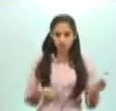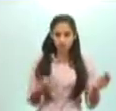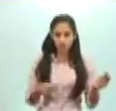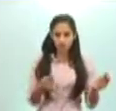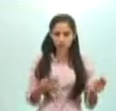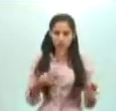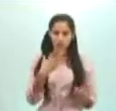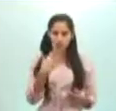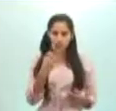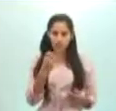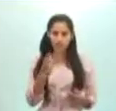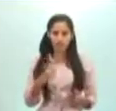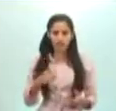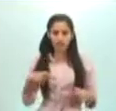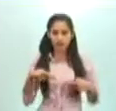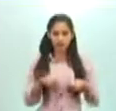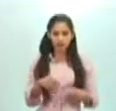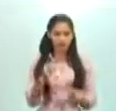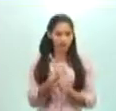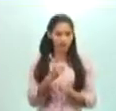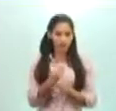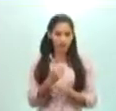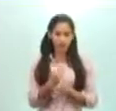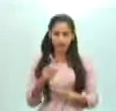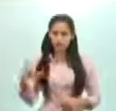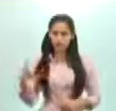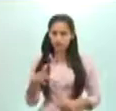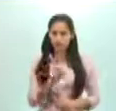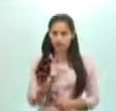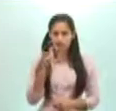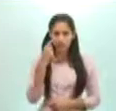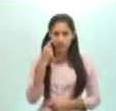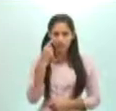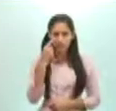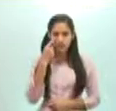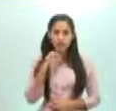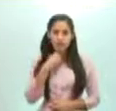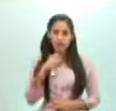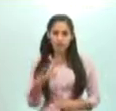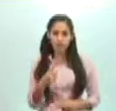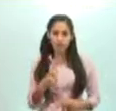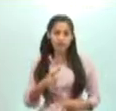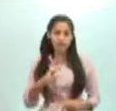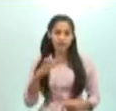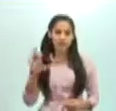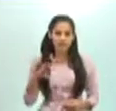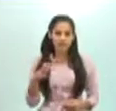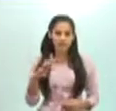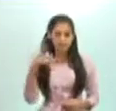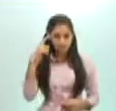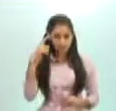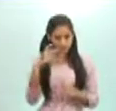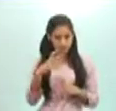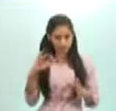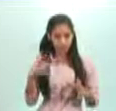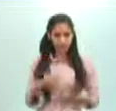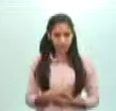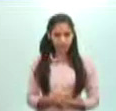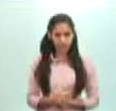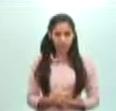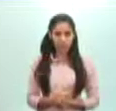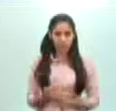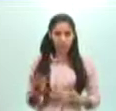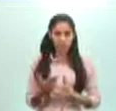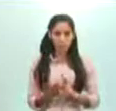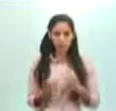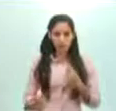el proletariado, aunque no todos manifestaban una afiliación ideológica consecuente. Para algunos de